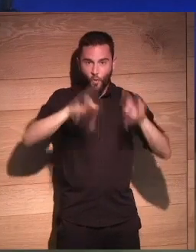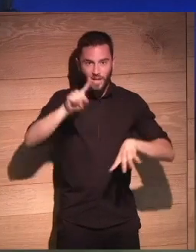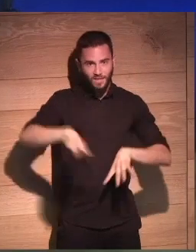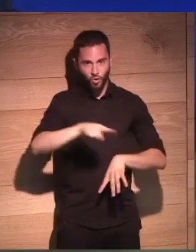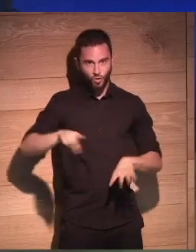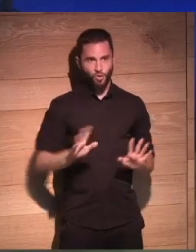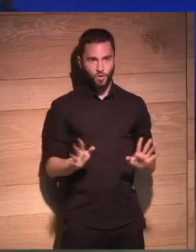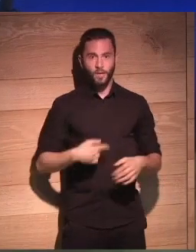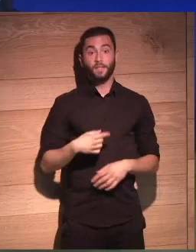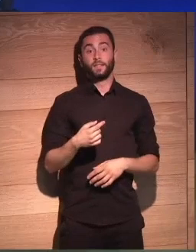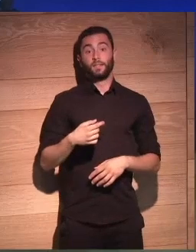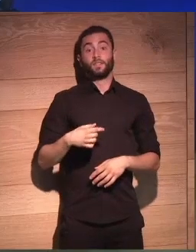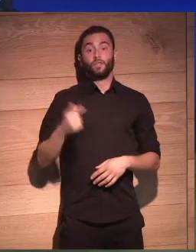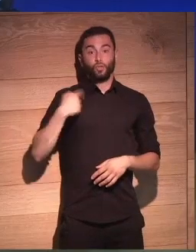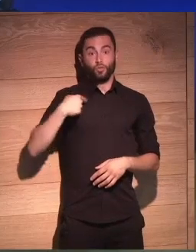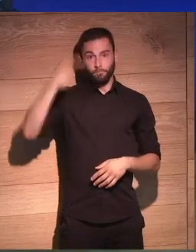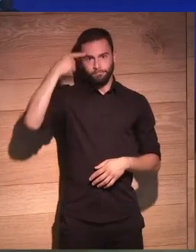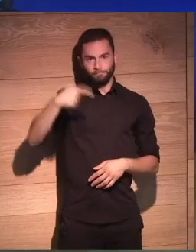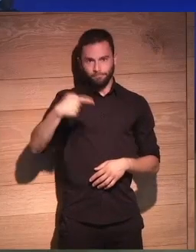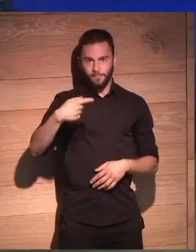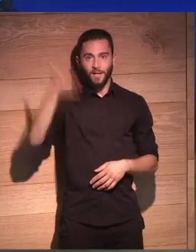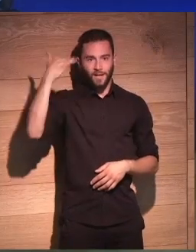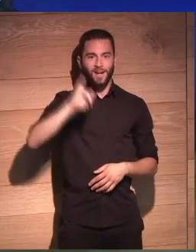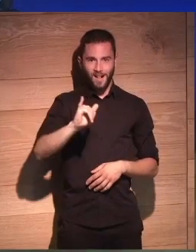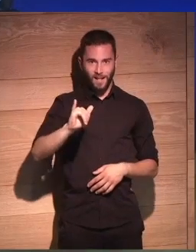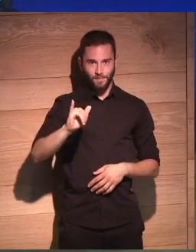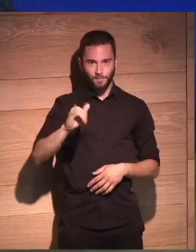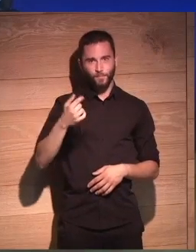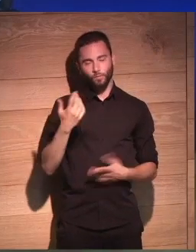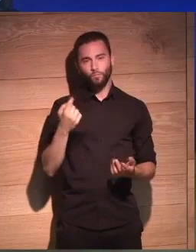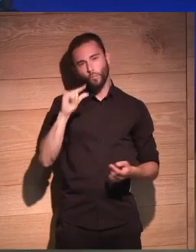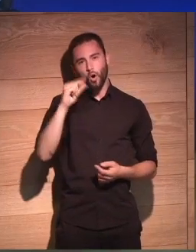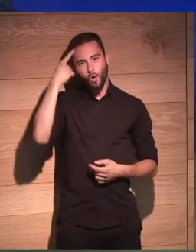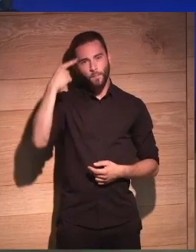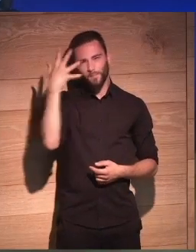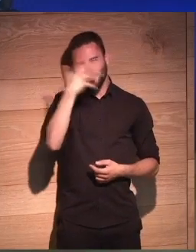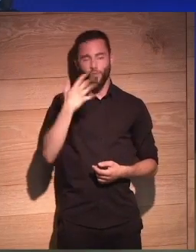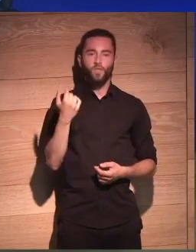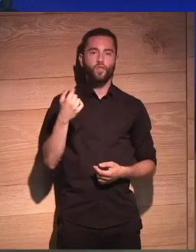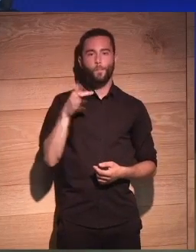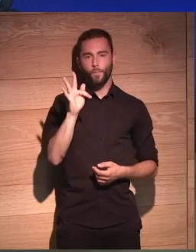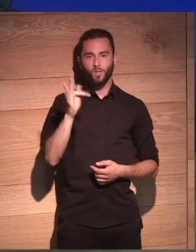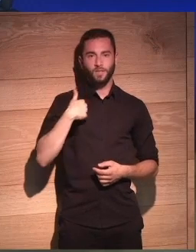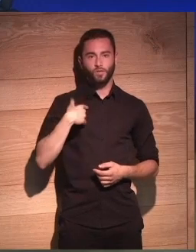no. Eso es otro prejuicio que yo tenía, ¿no? Yo tenía ese prejuicio un poco positivo, ¿no?, que en el occidente tenemos, creo yo, la idea de que